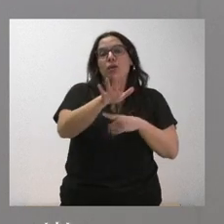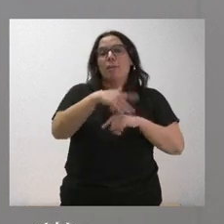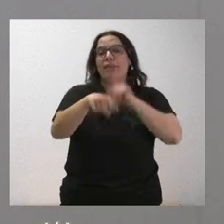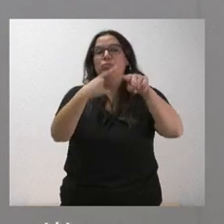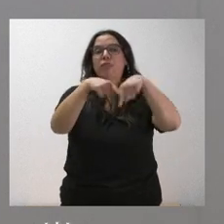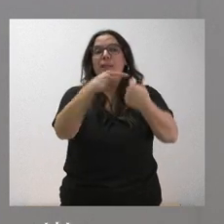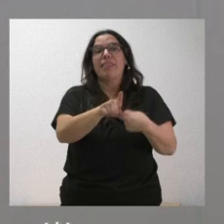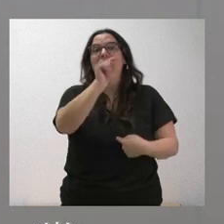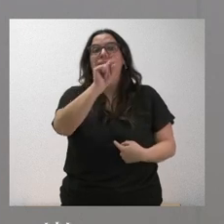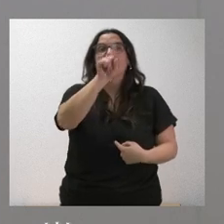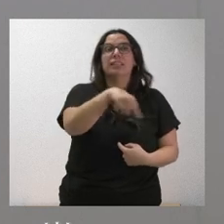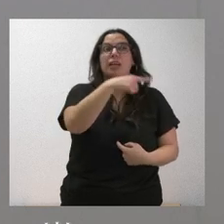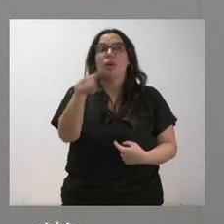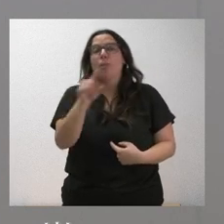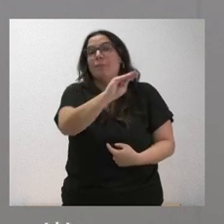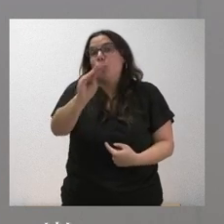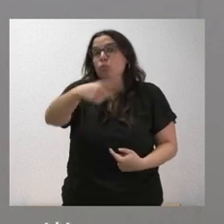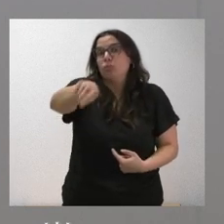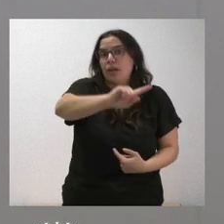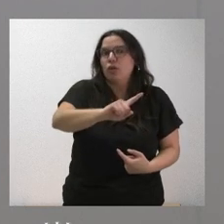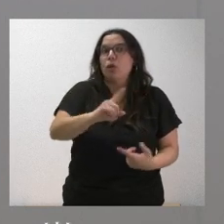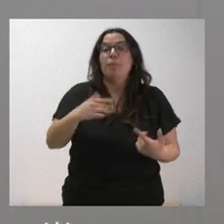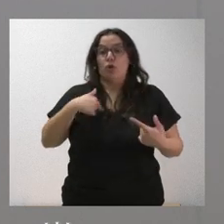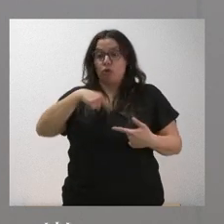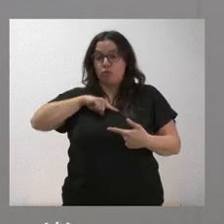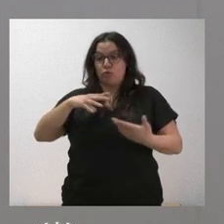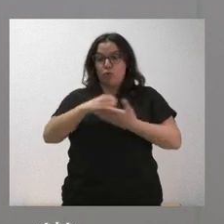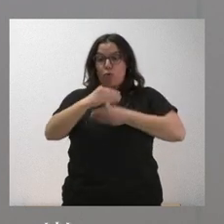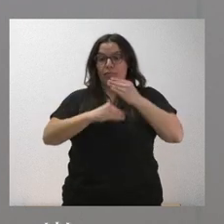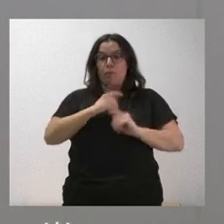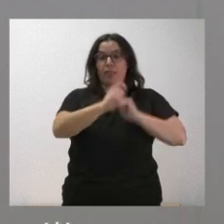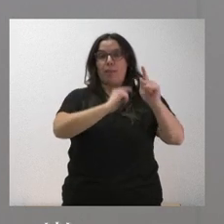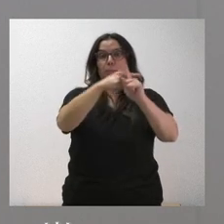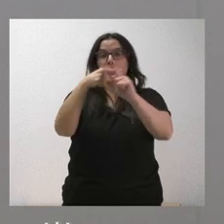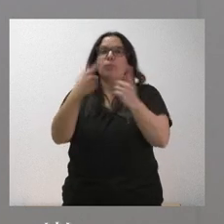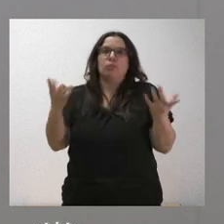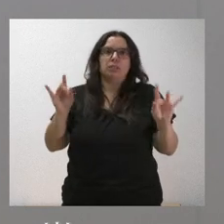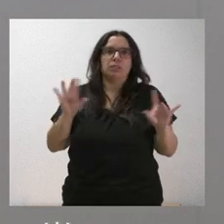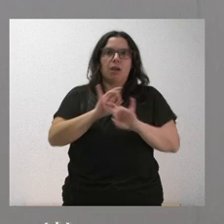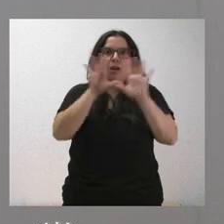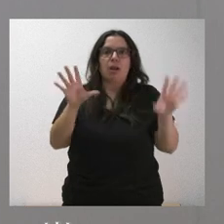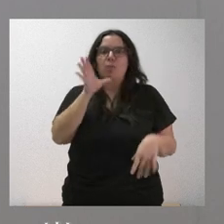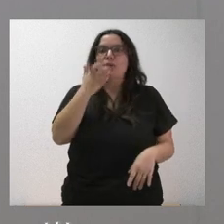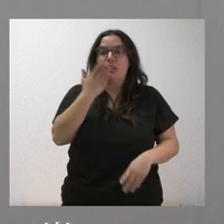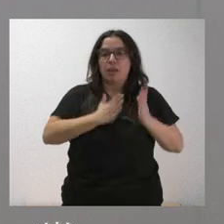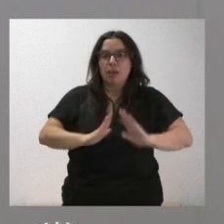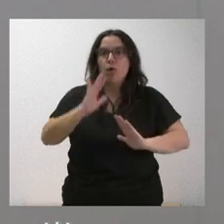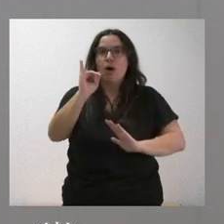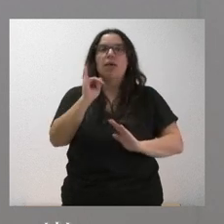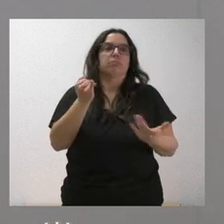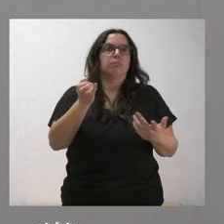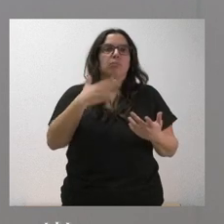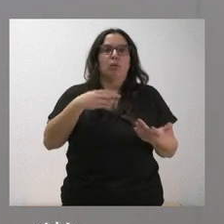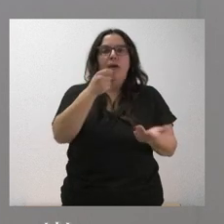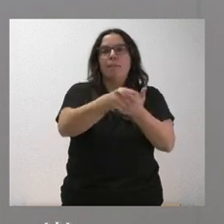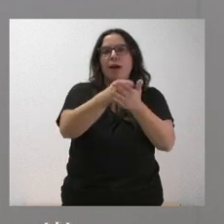familias todas ellas son positivas para las familias Sin lugar a dudas que una familia que tiene un hijo pueda tener una gratuidad en la educación de un a 3 años Donde antes